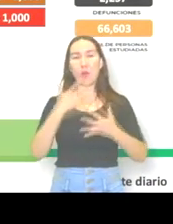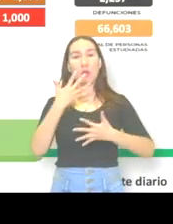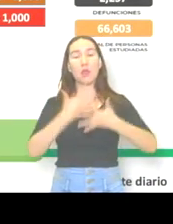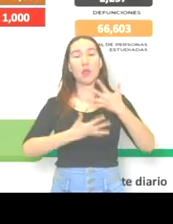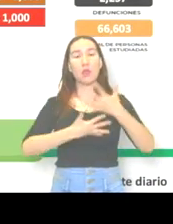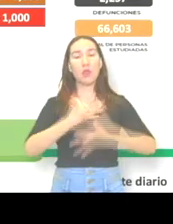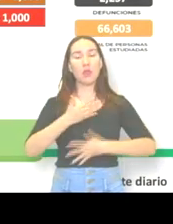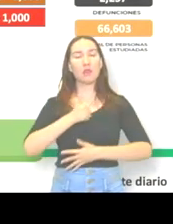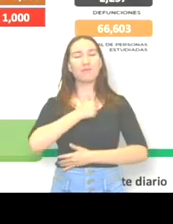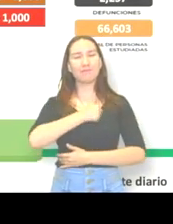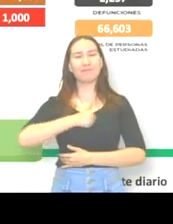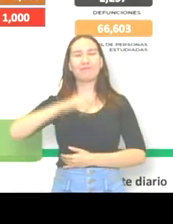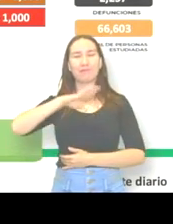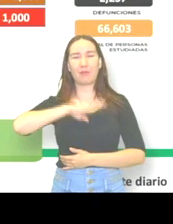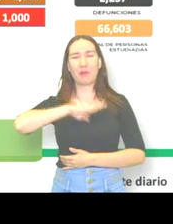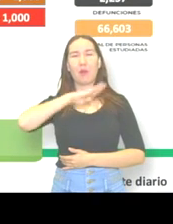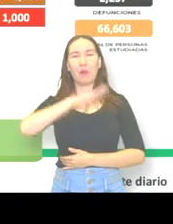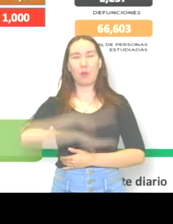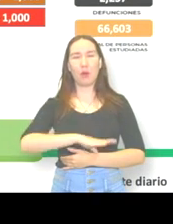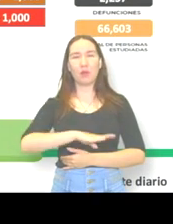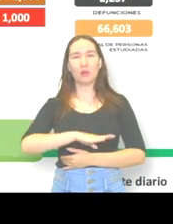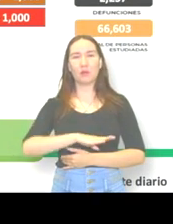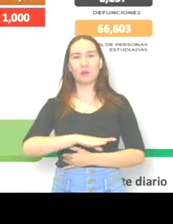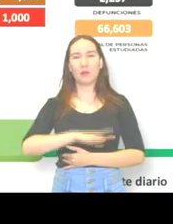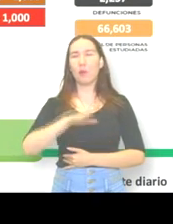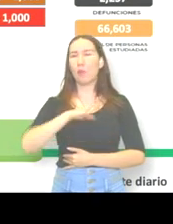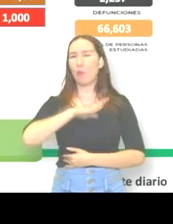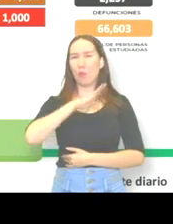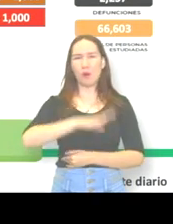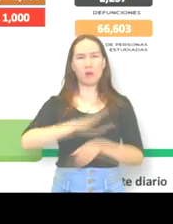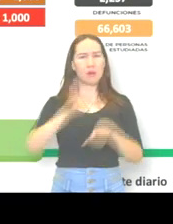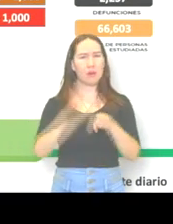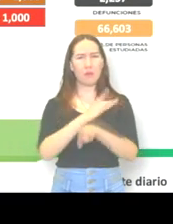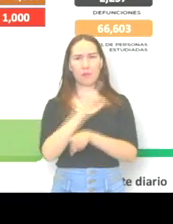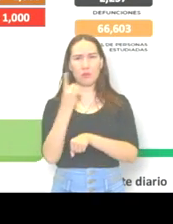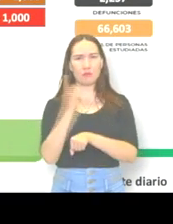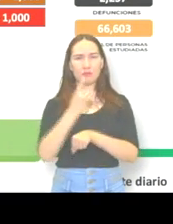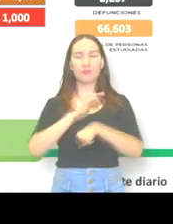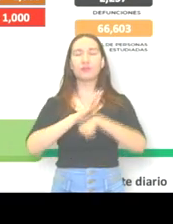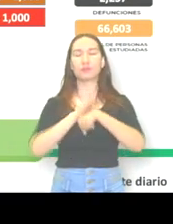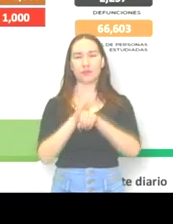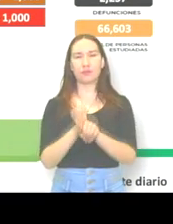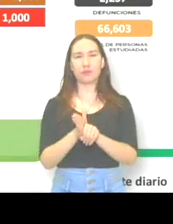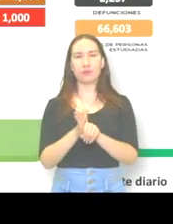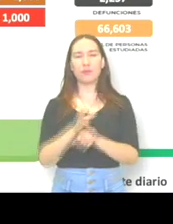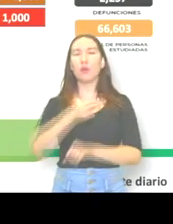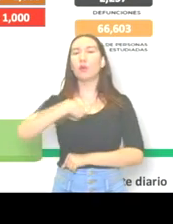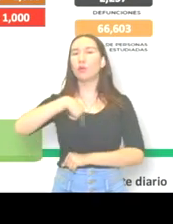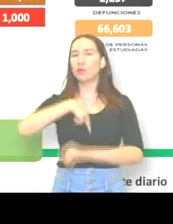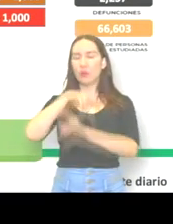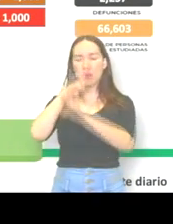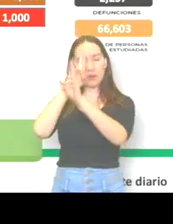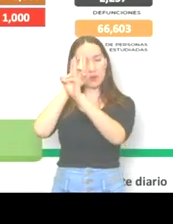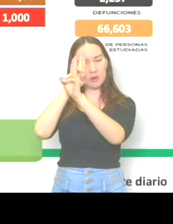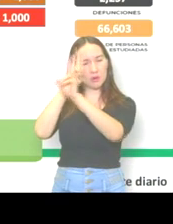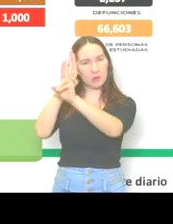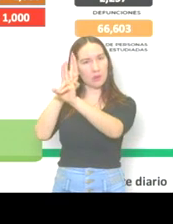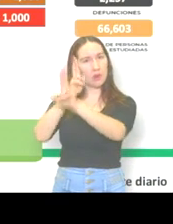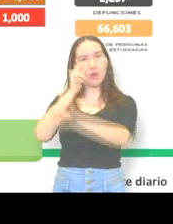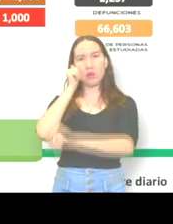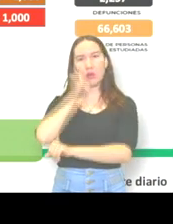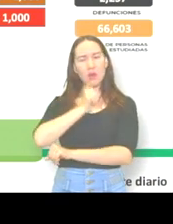lamentables defunciones, que la principal causa de muerte es el COVID-19, y desde aquí, de manera muy respetuosa y a nombre de